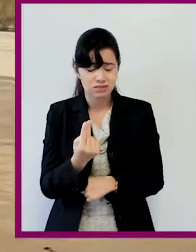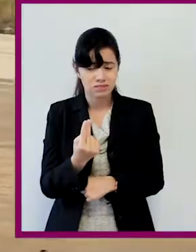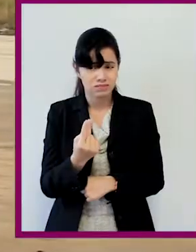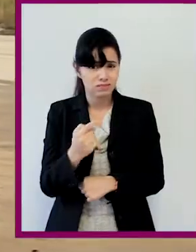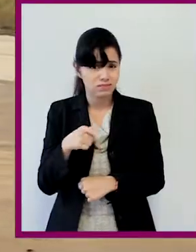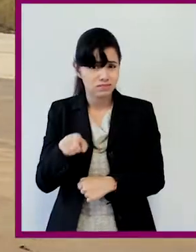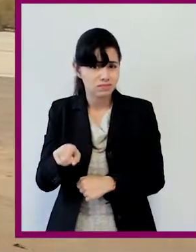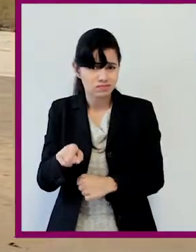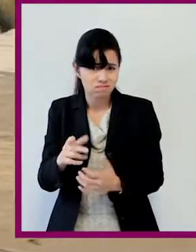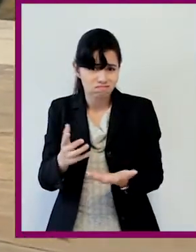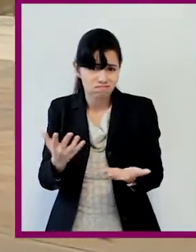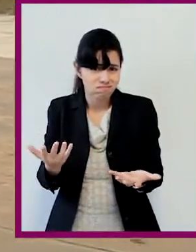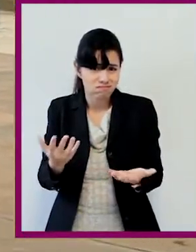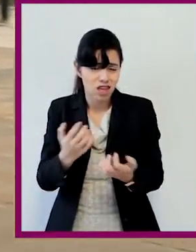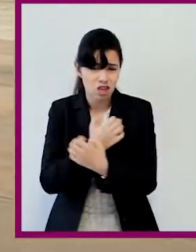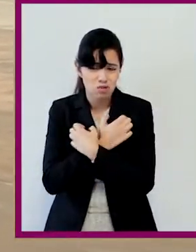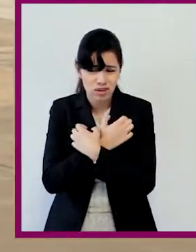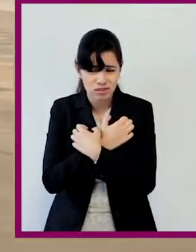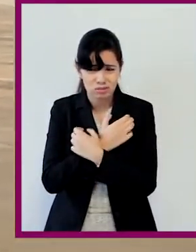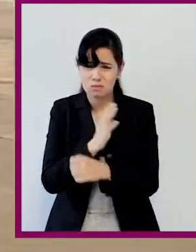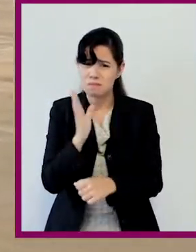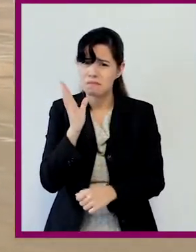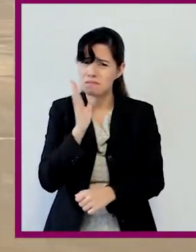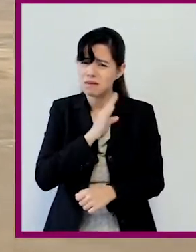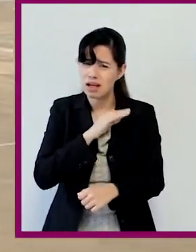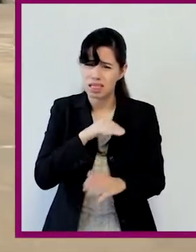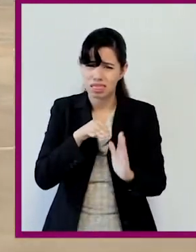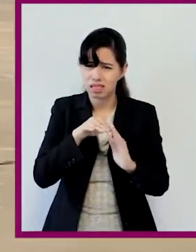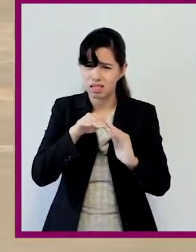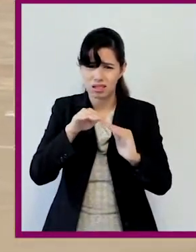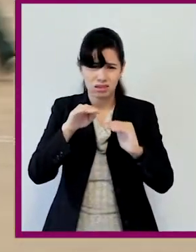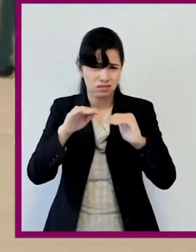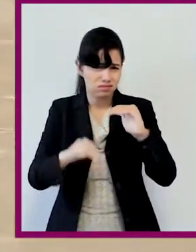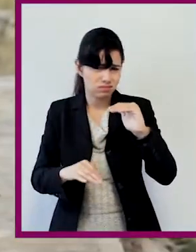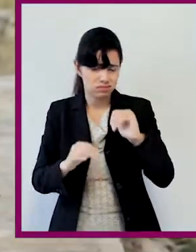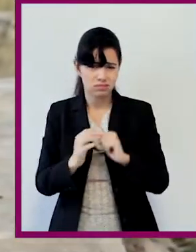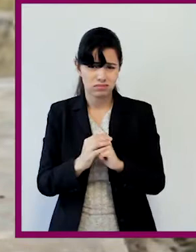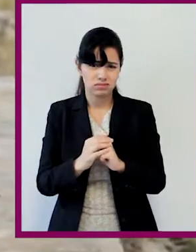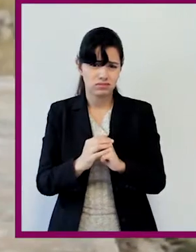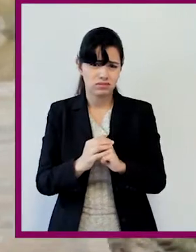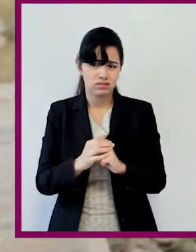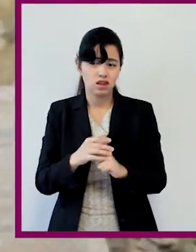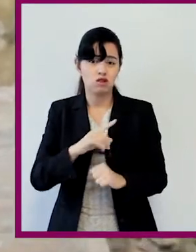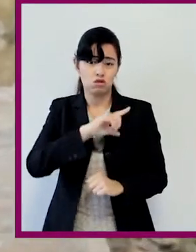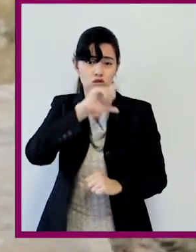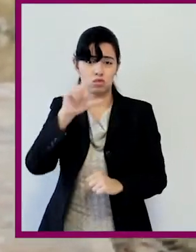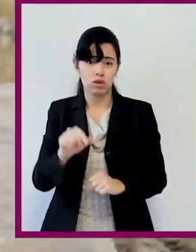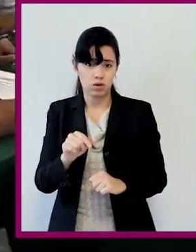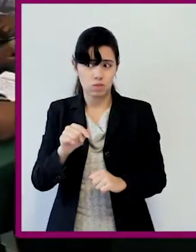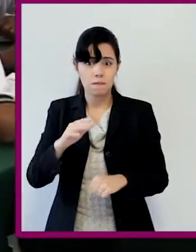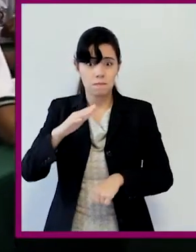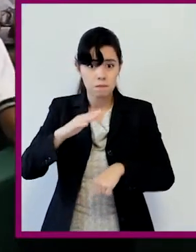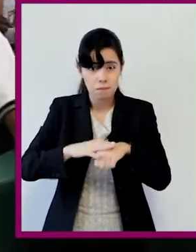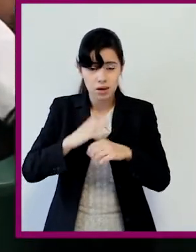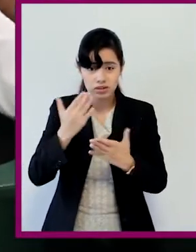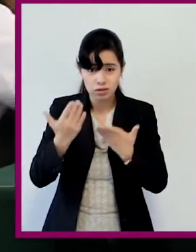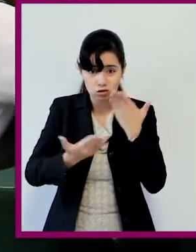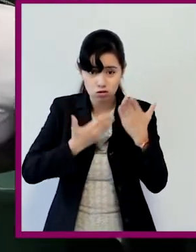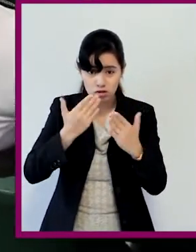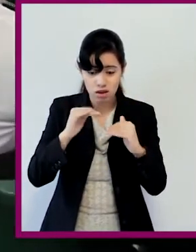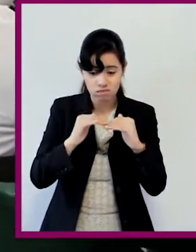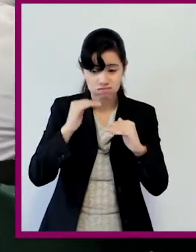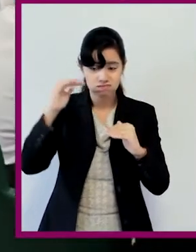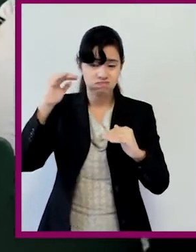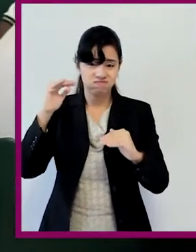mala, que les impide luego acceder a niveles superiores de educación. La verdad, nuestro país, más allá de lo que